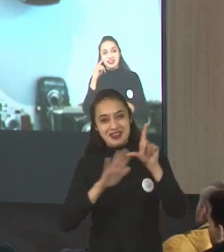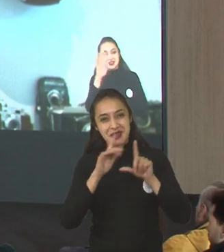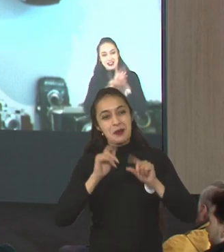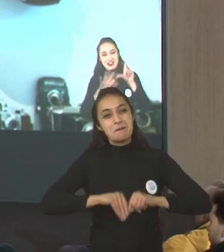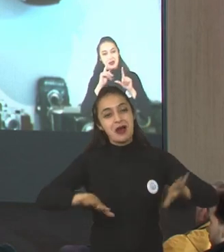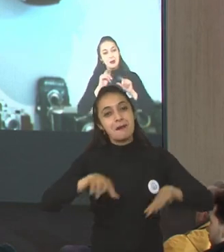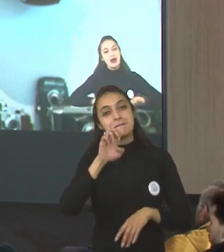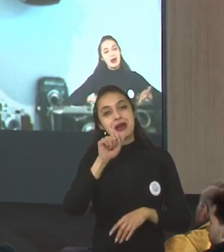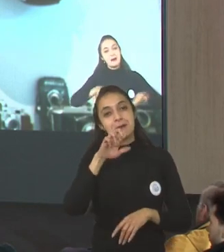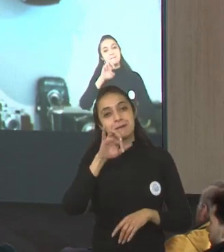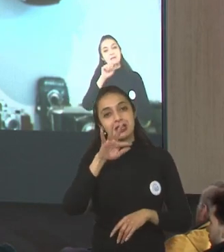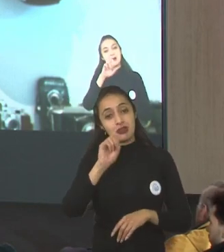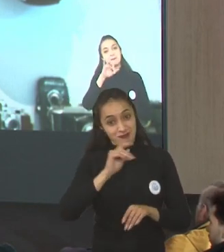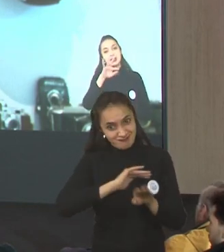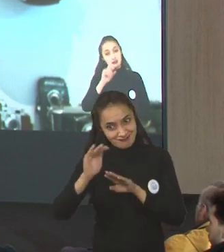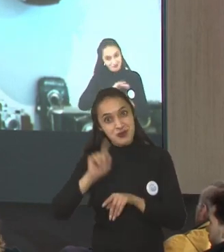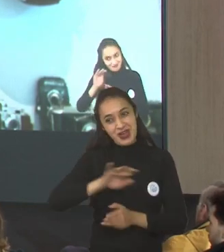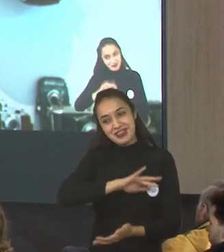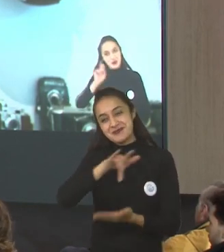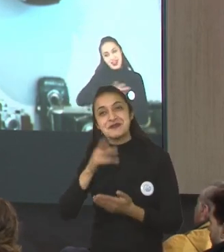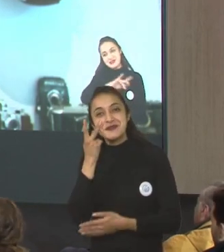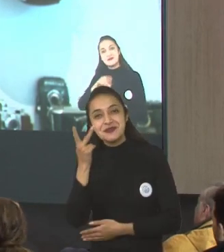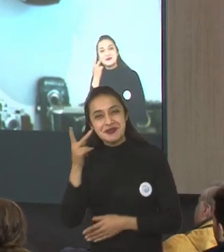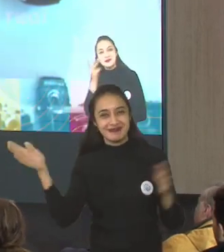a que vayan a Netflix y la vean. Chao, chao.